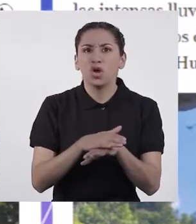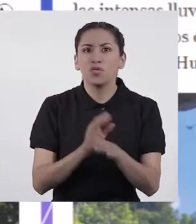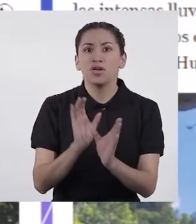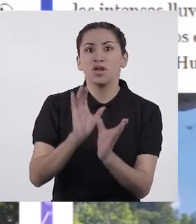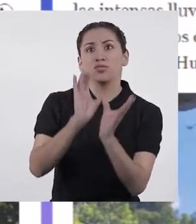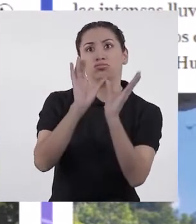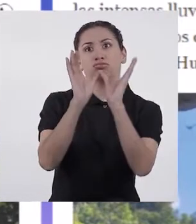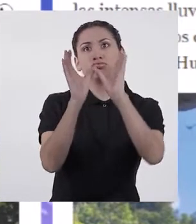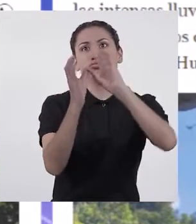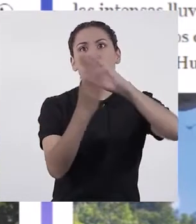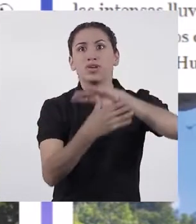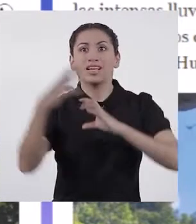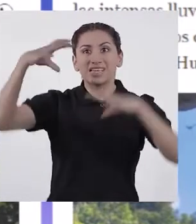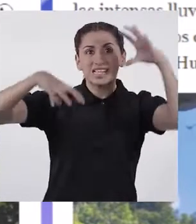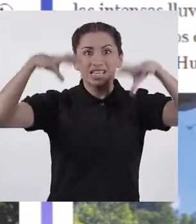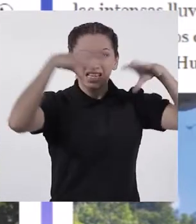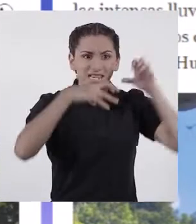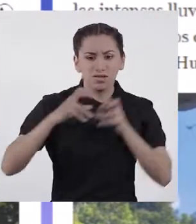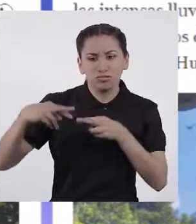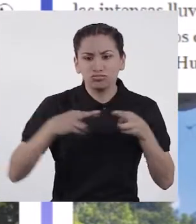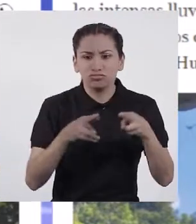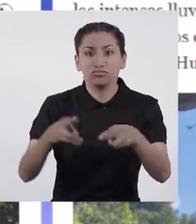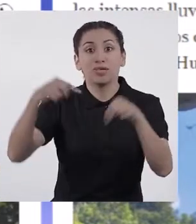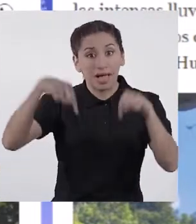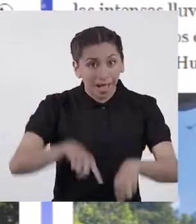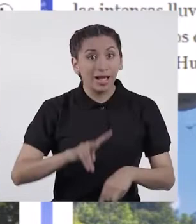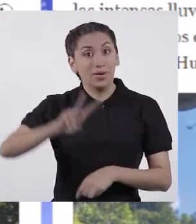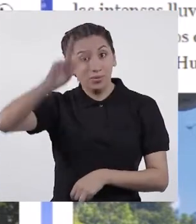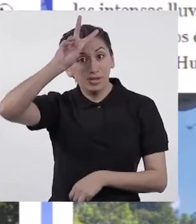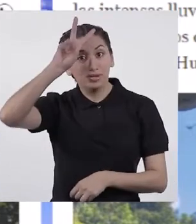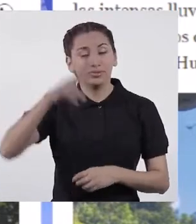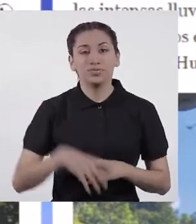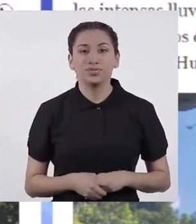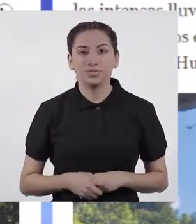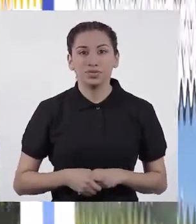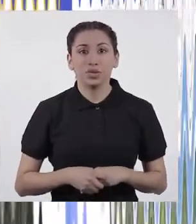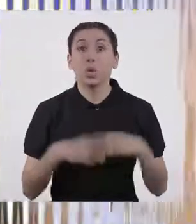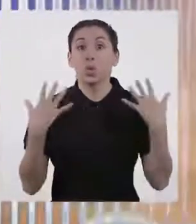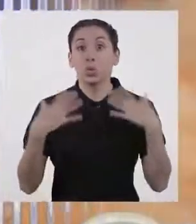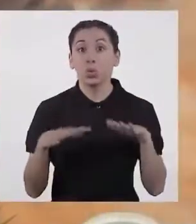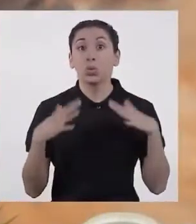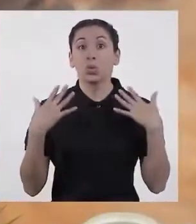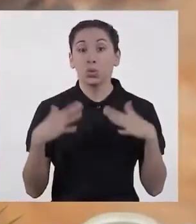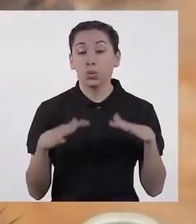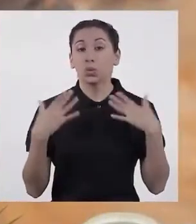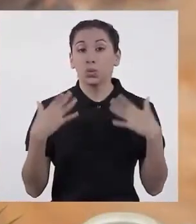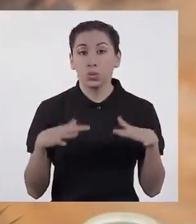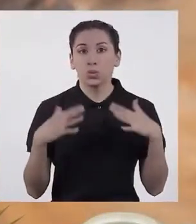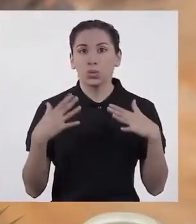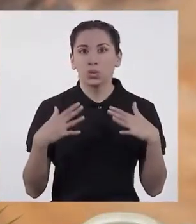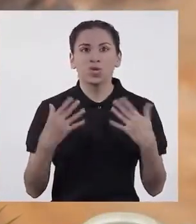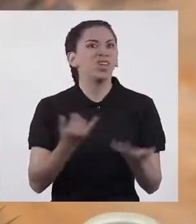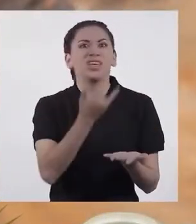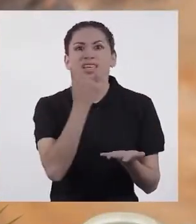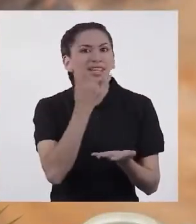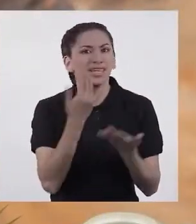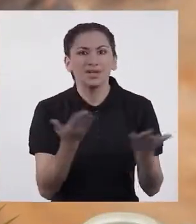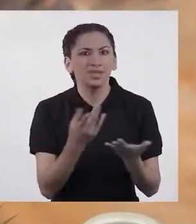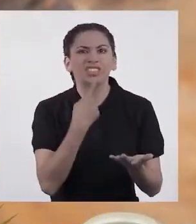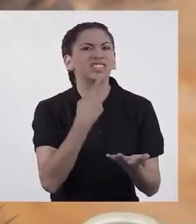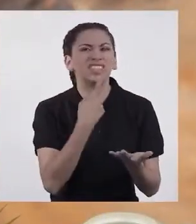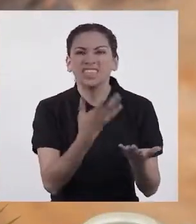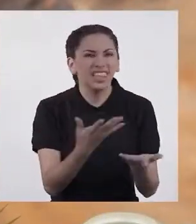los fenómenos climáticos que ocurren en nuestro país. ¡Oh! ¿Y qué pasó